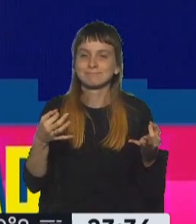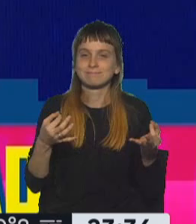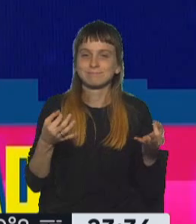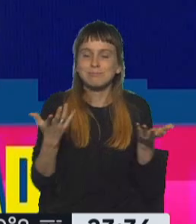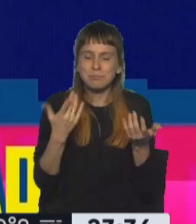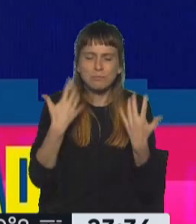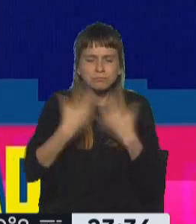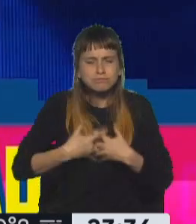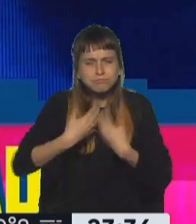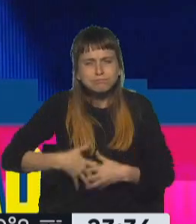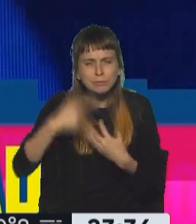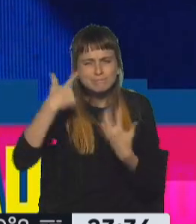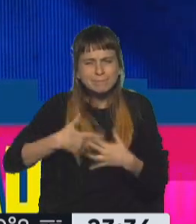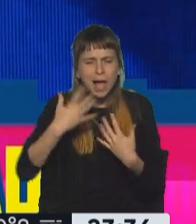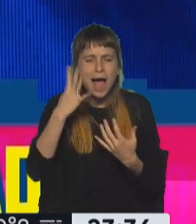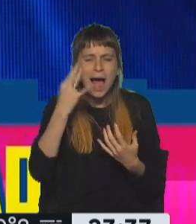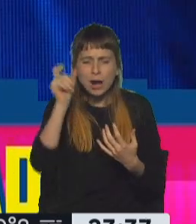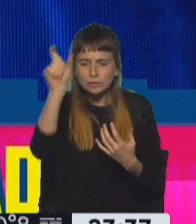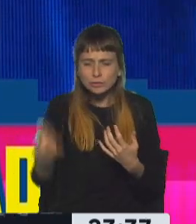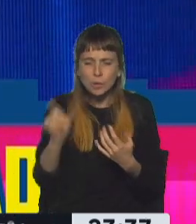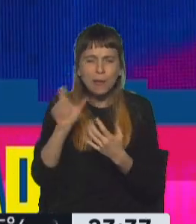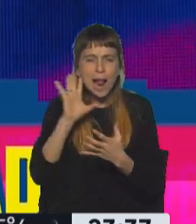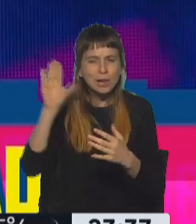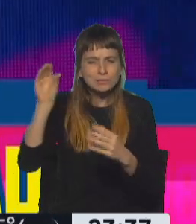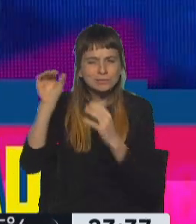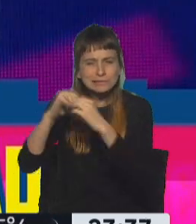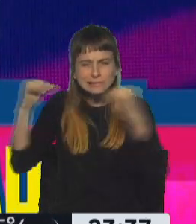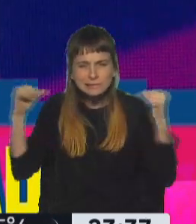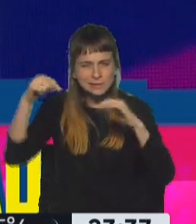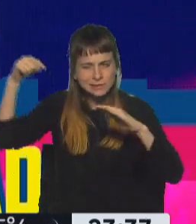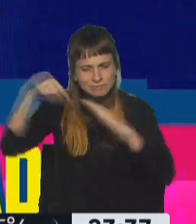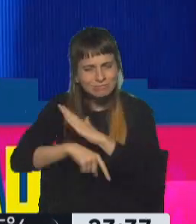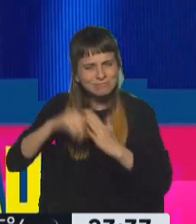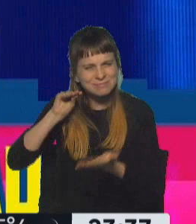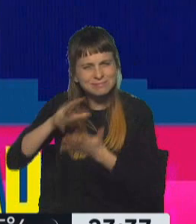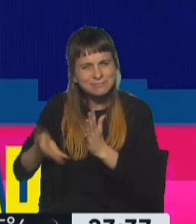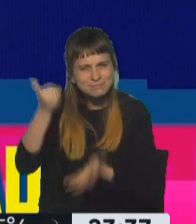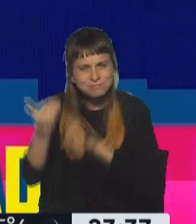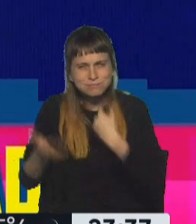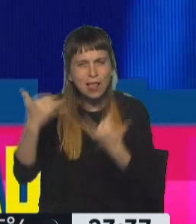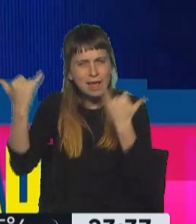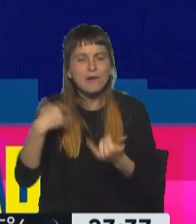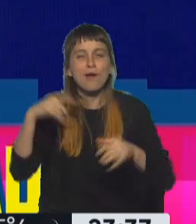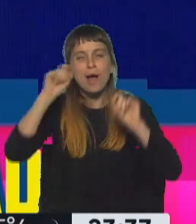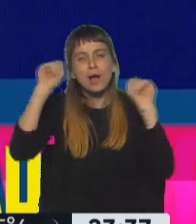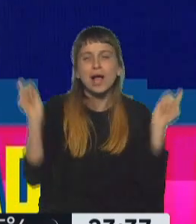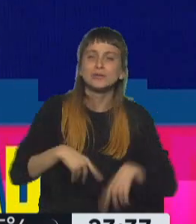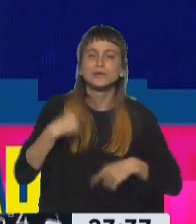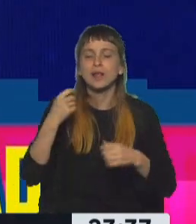porque pienso que hay algo más ahí atrás de eso. No creo en la espontaneidad ni nada.